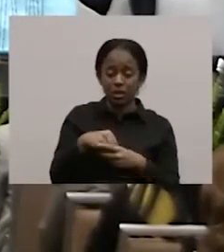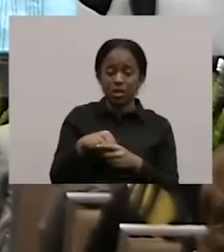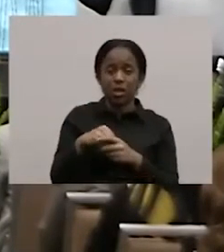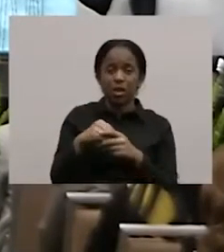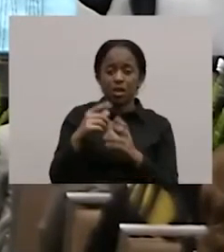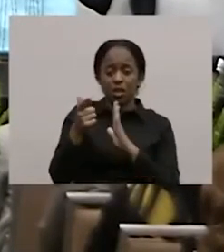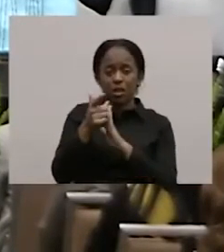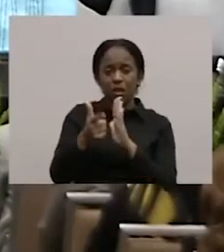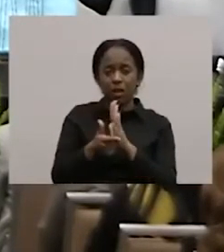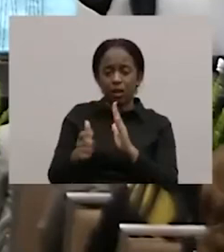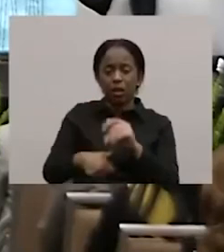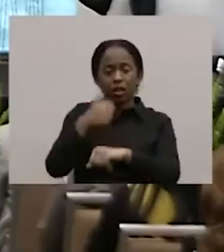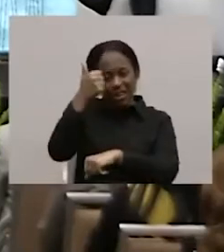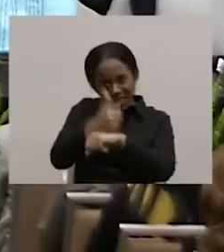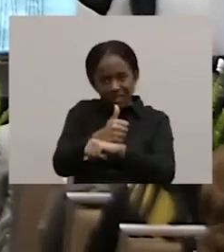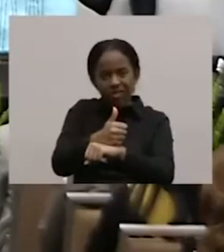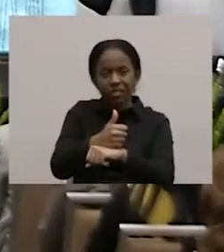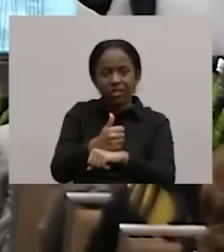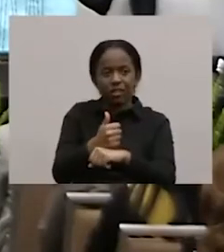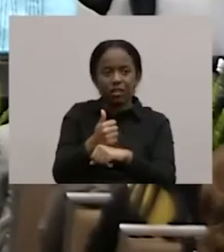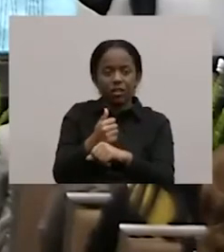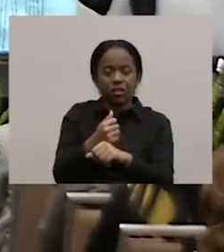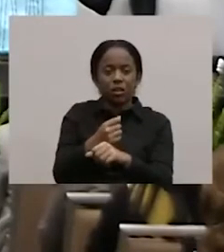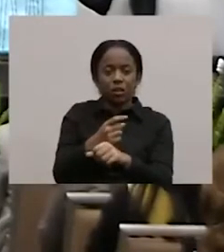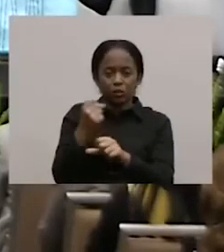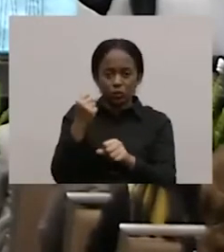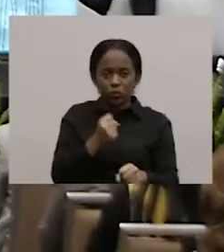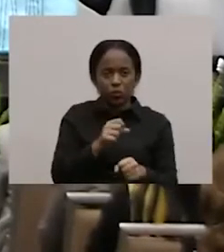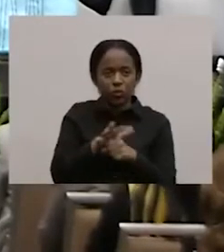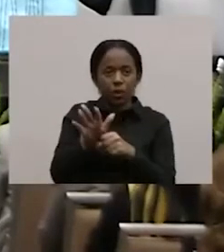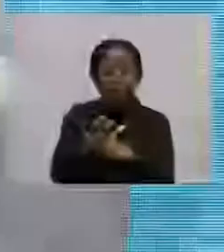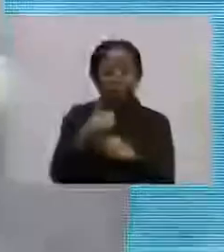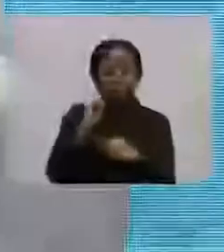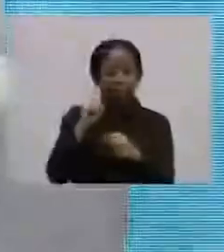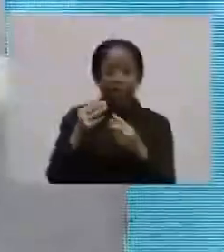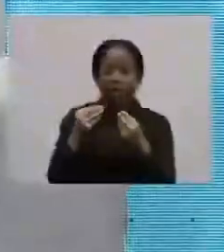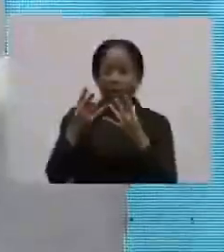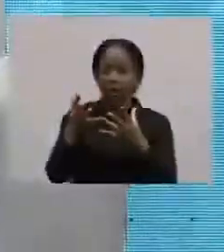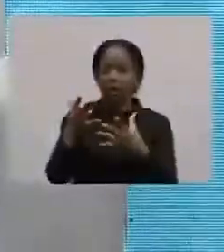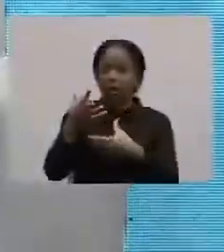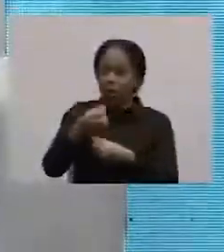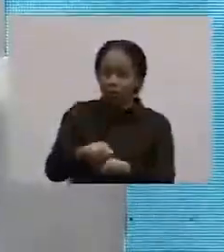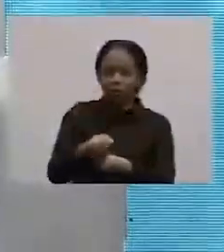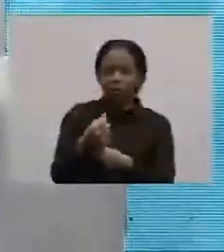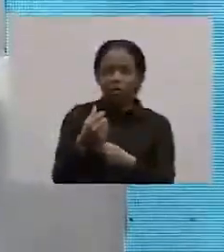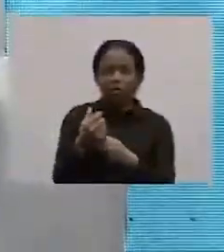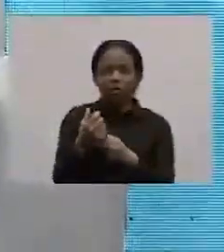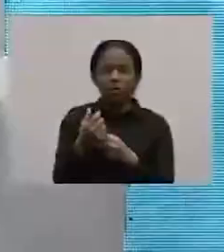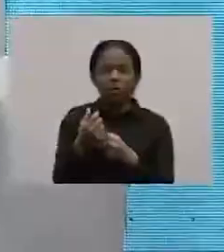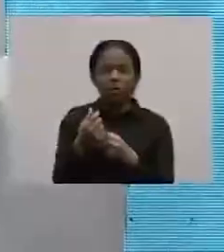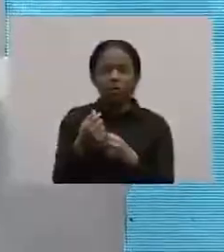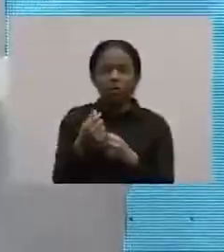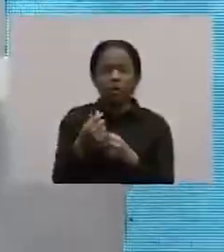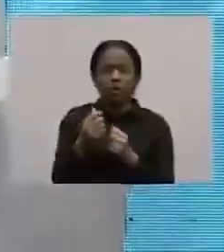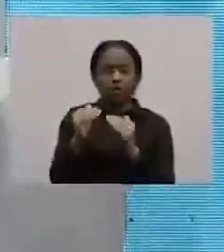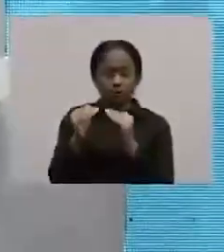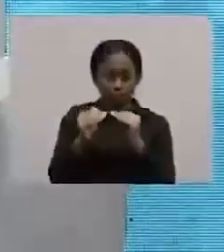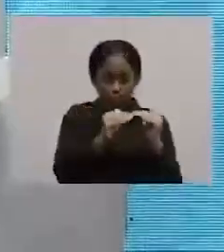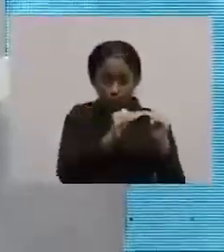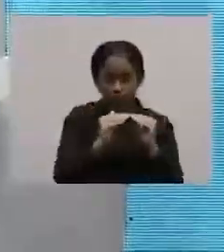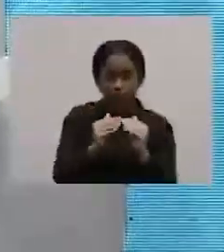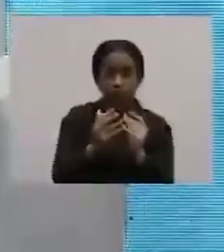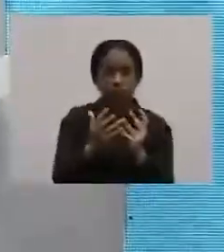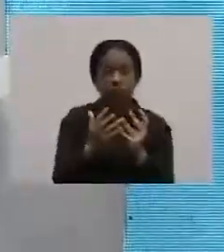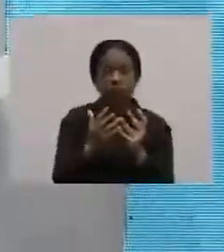una legislación con la suficiente fortaleza para garantizar la equidad,